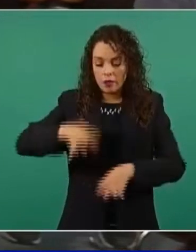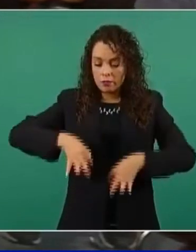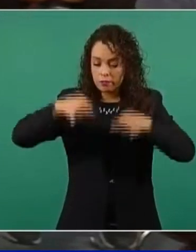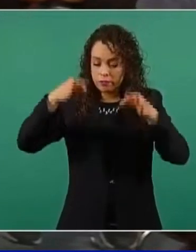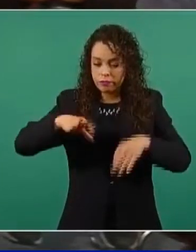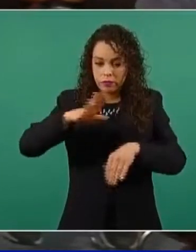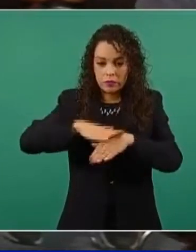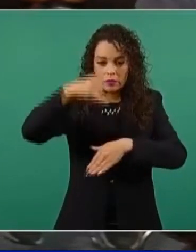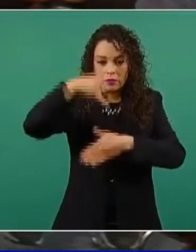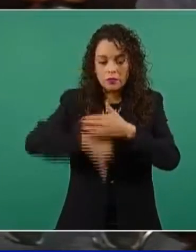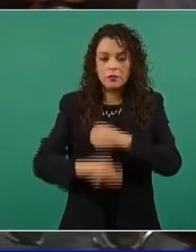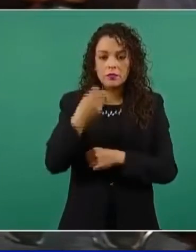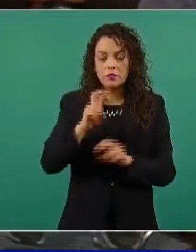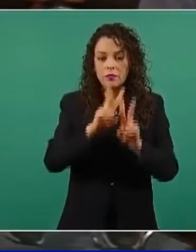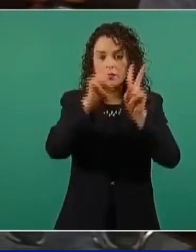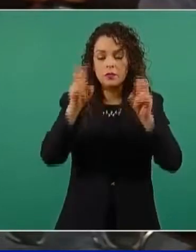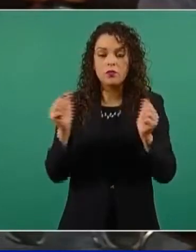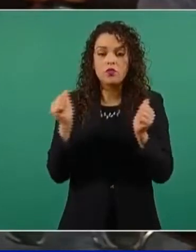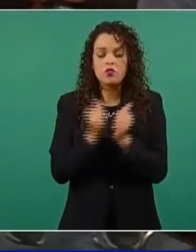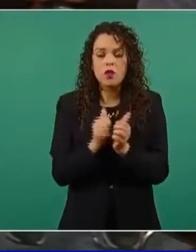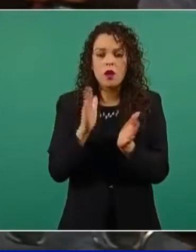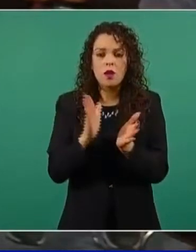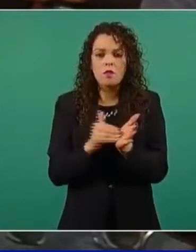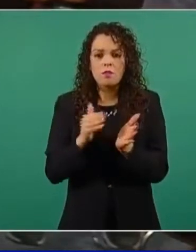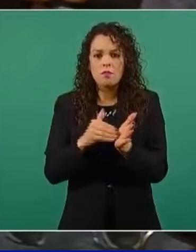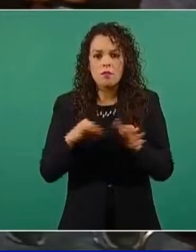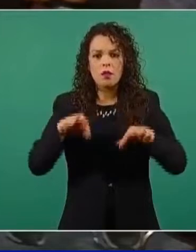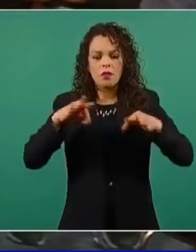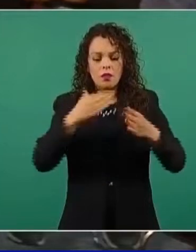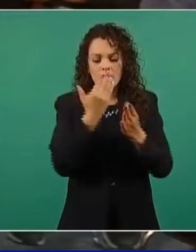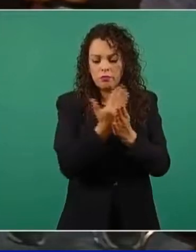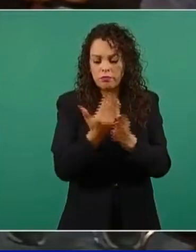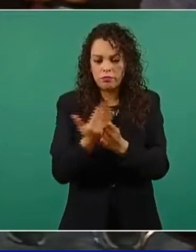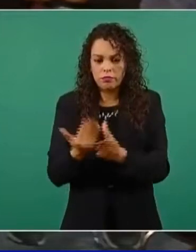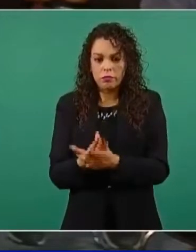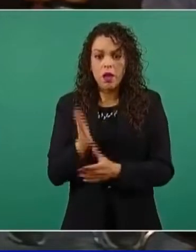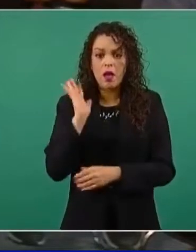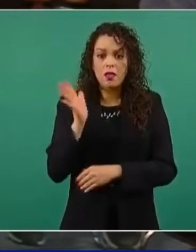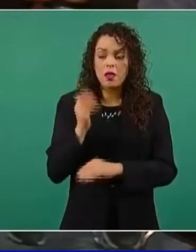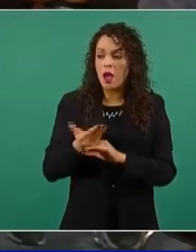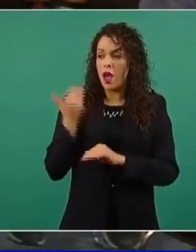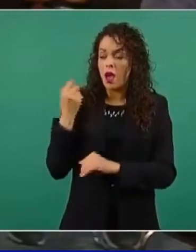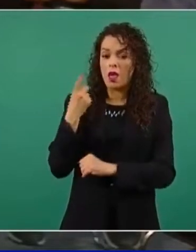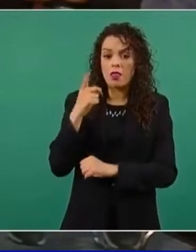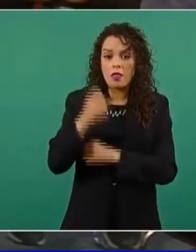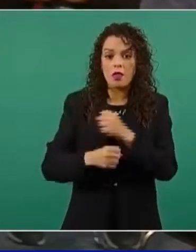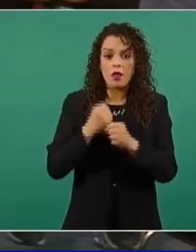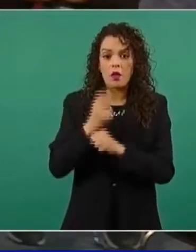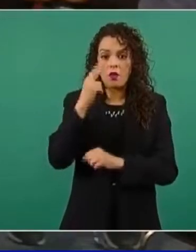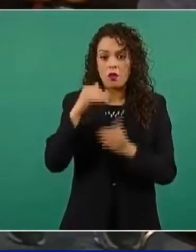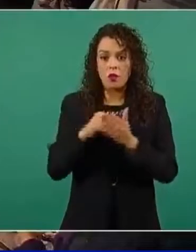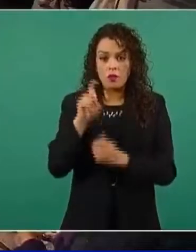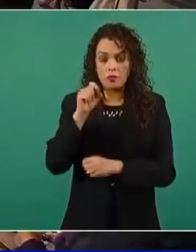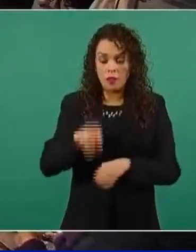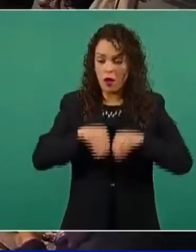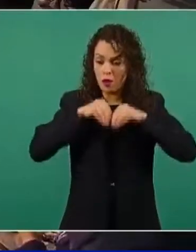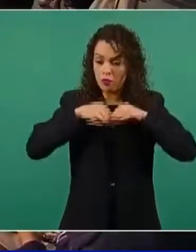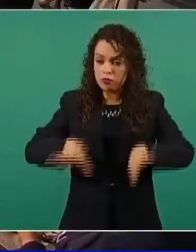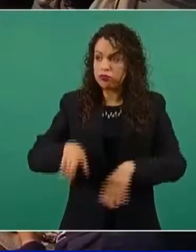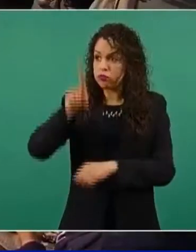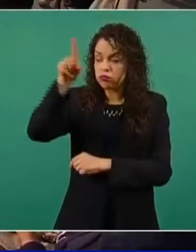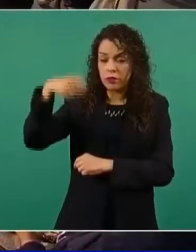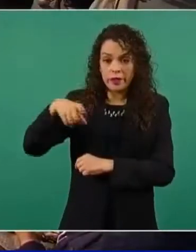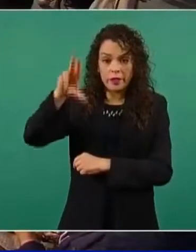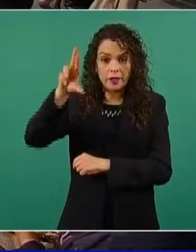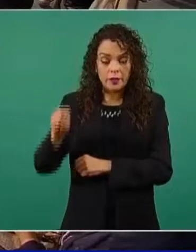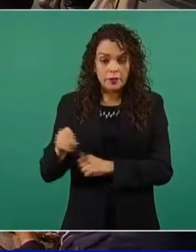este caso con la documentación y que hicimos público en diciembre de 2020 en el estado de Quintana Roo, porque